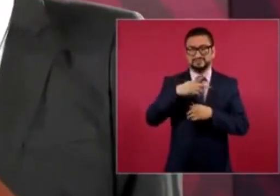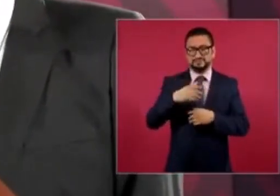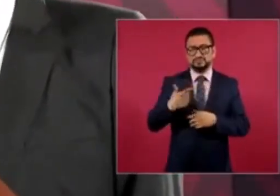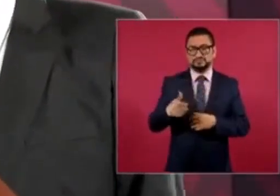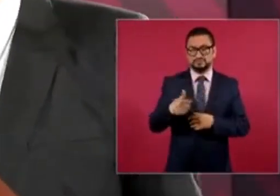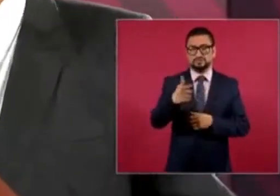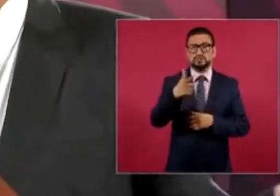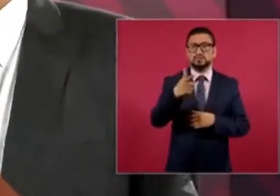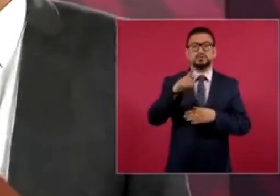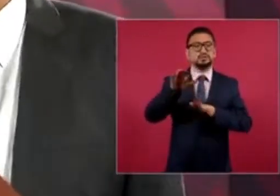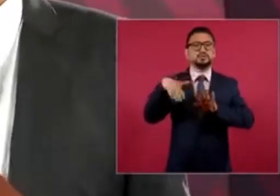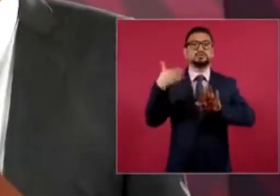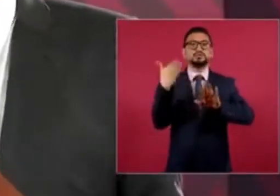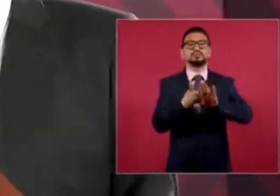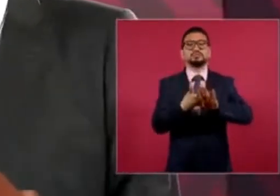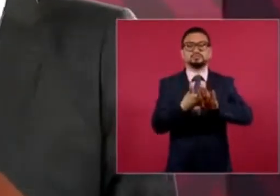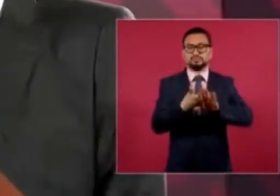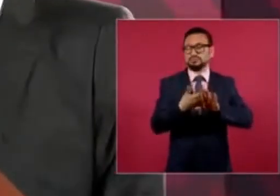en contra